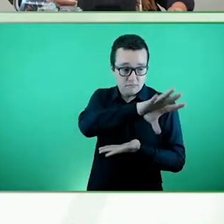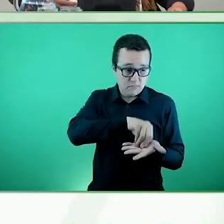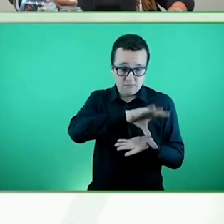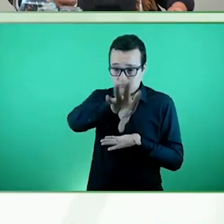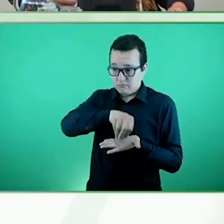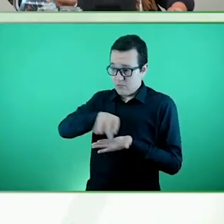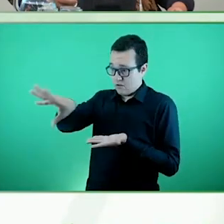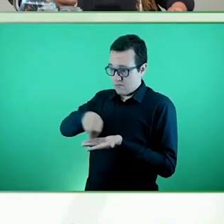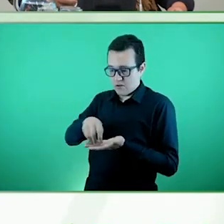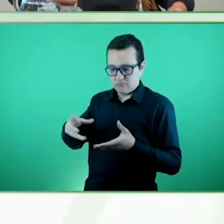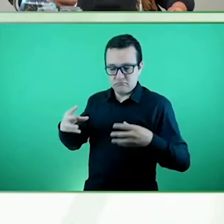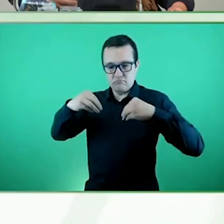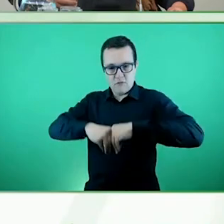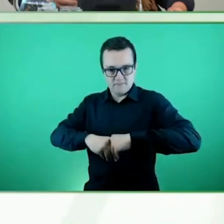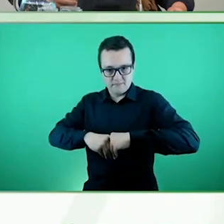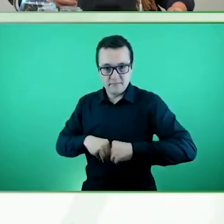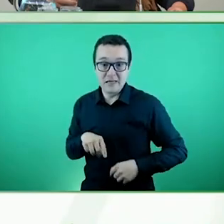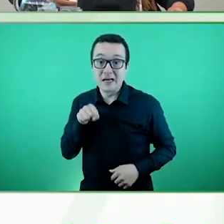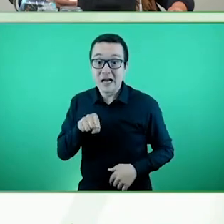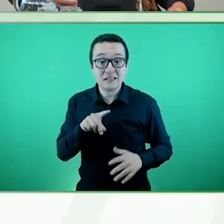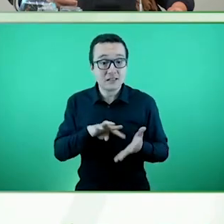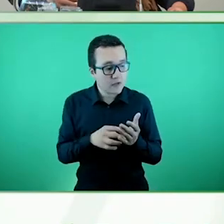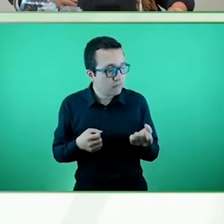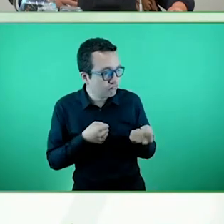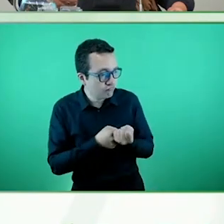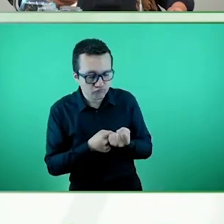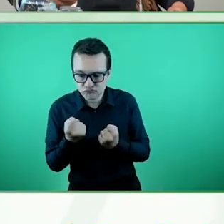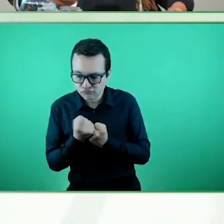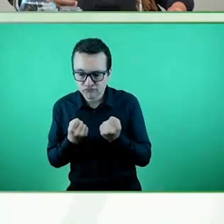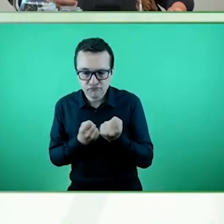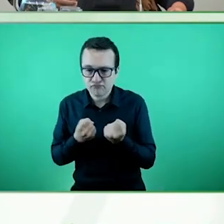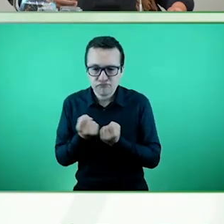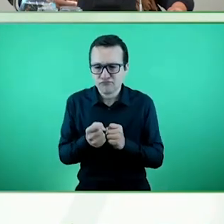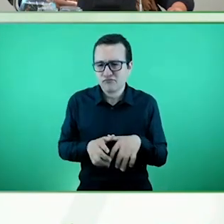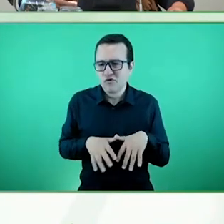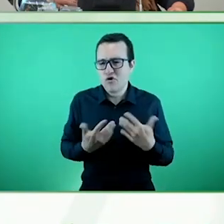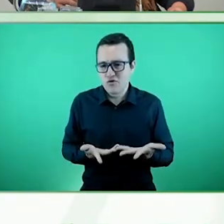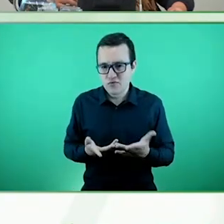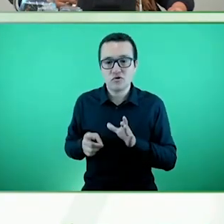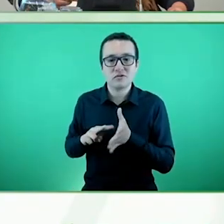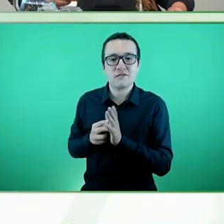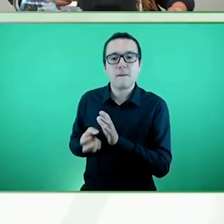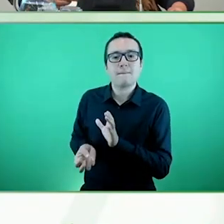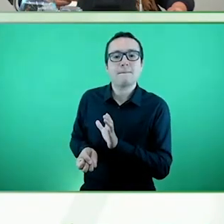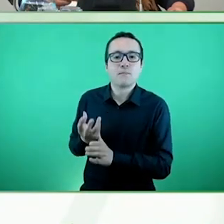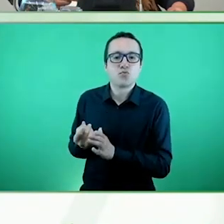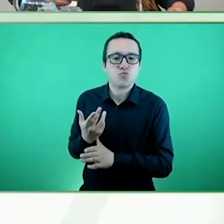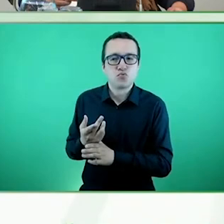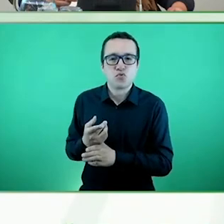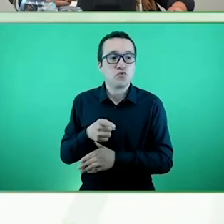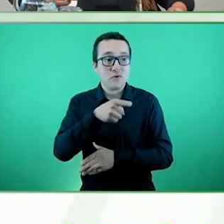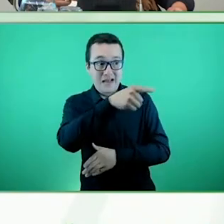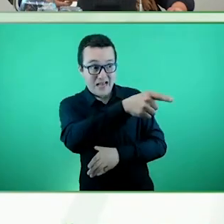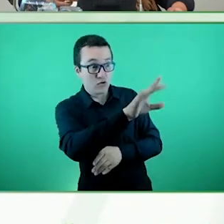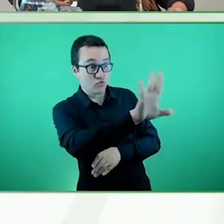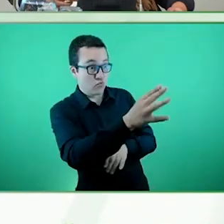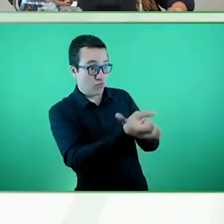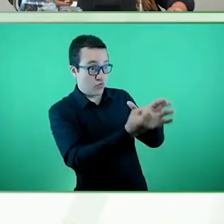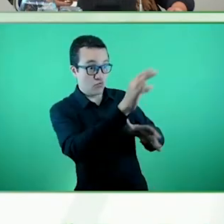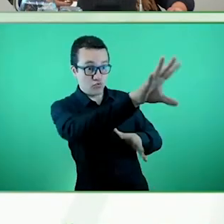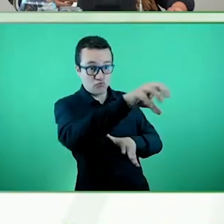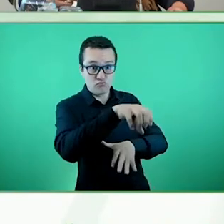colaborativa, donde se incluyen diferentes productos de diversos emprendimientos y